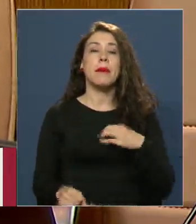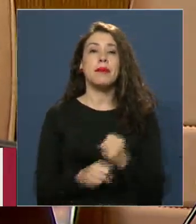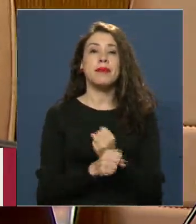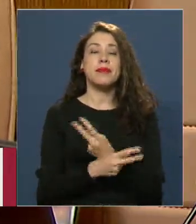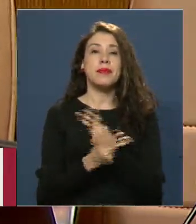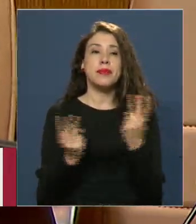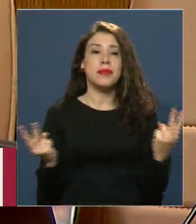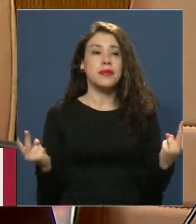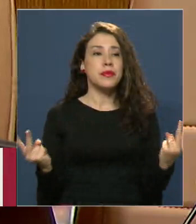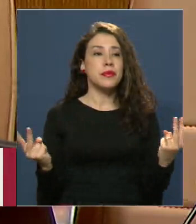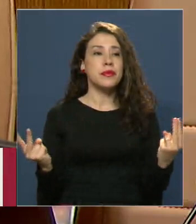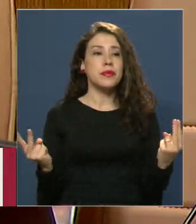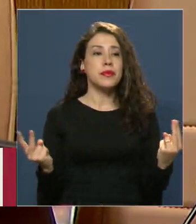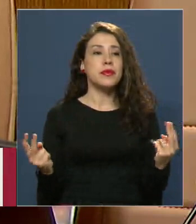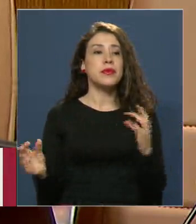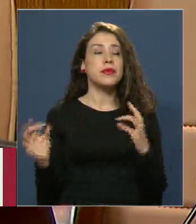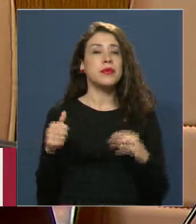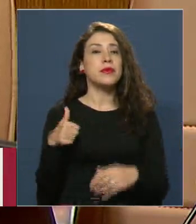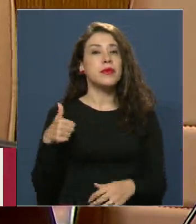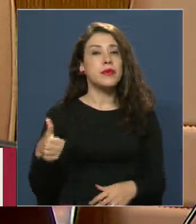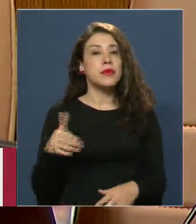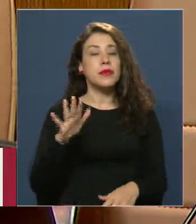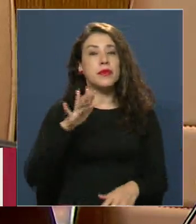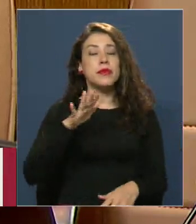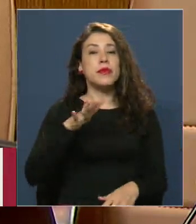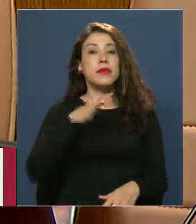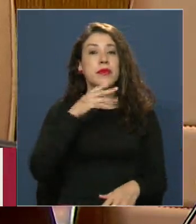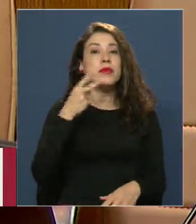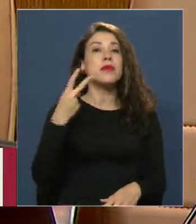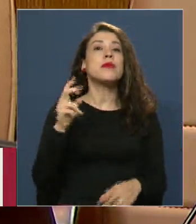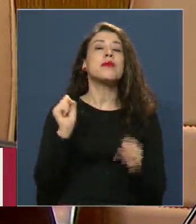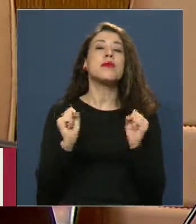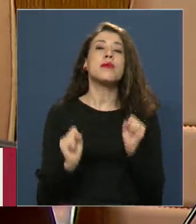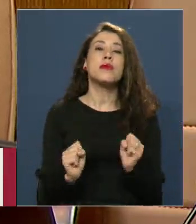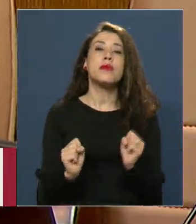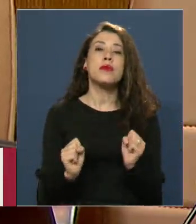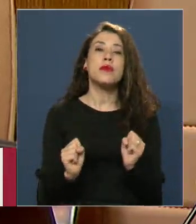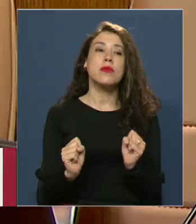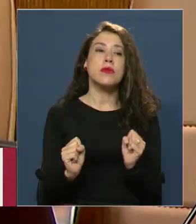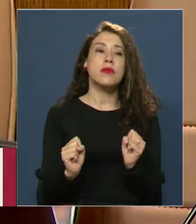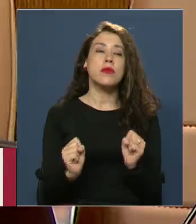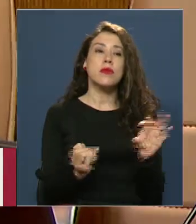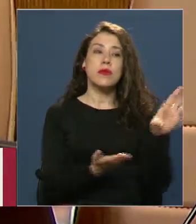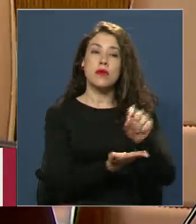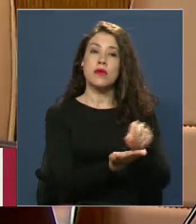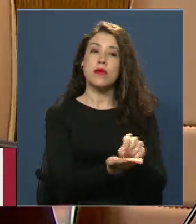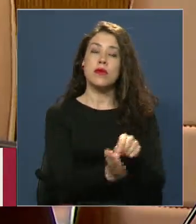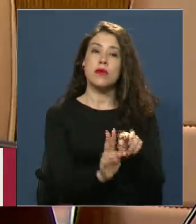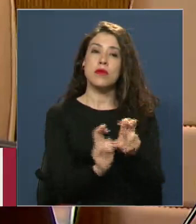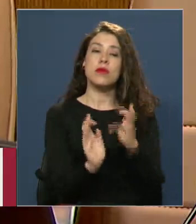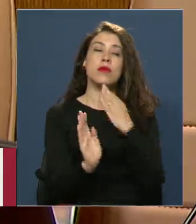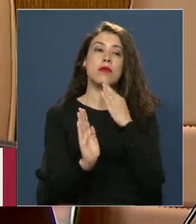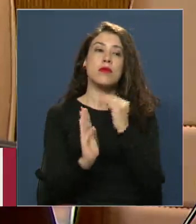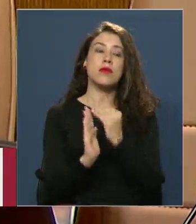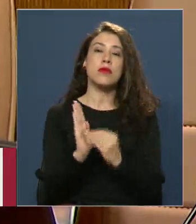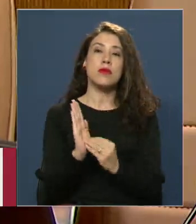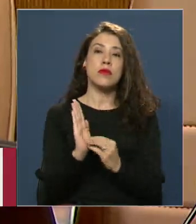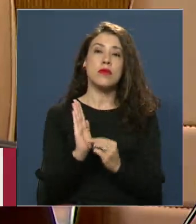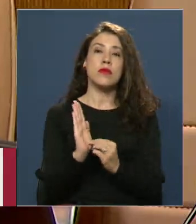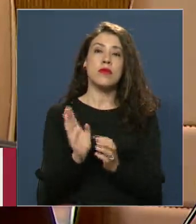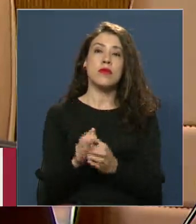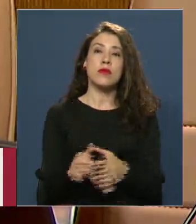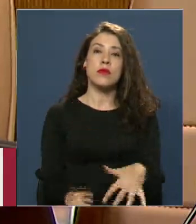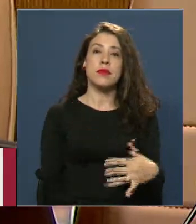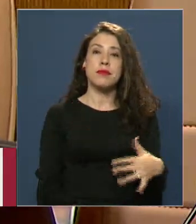por lo cual le pedimos a la señora directora de Obras Hidráulicas que pueda tomar nota de este tema e incorporar a este sector